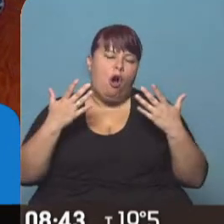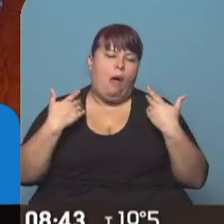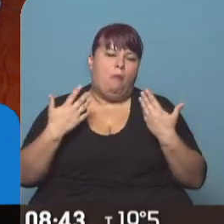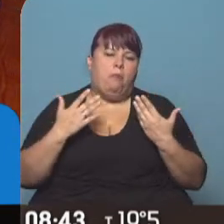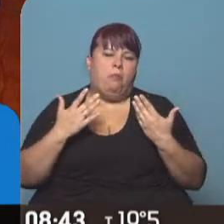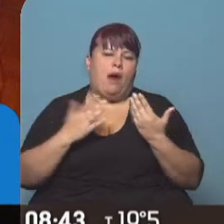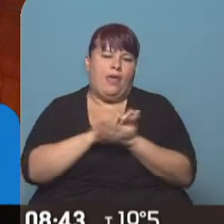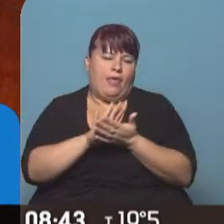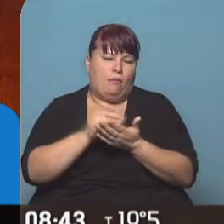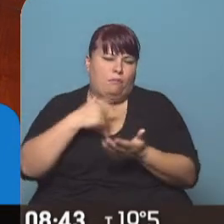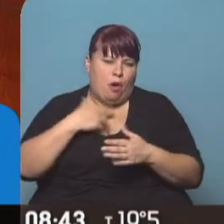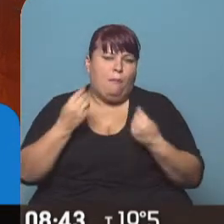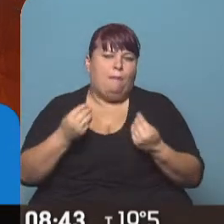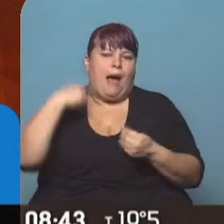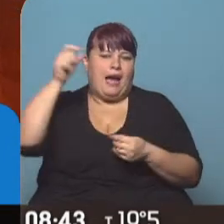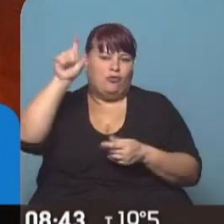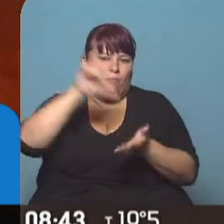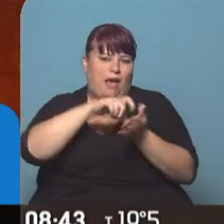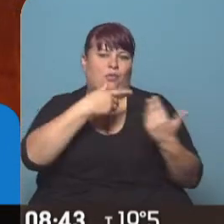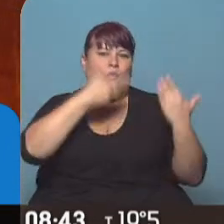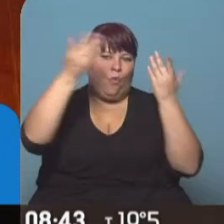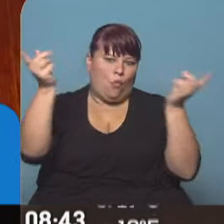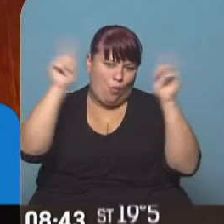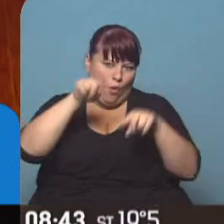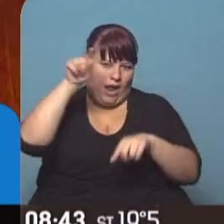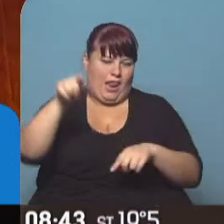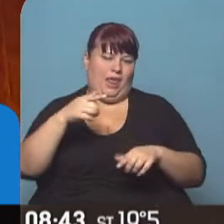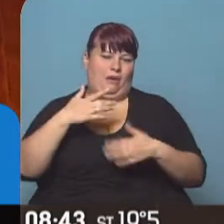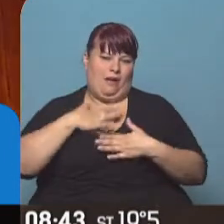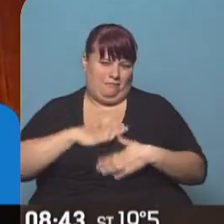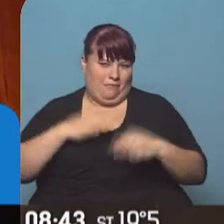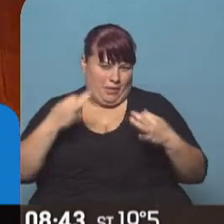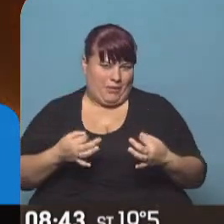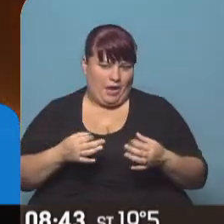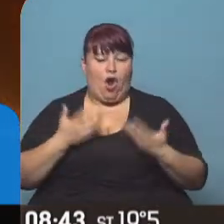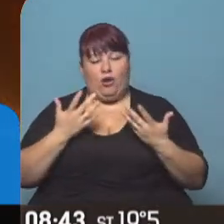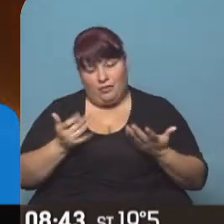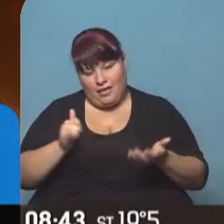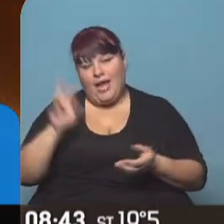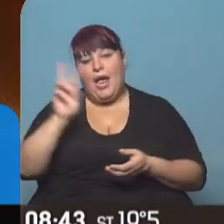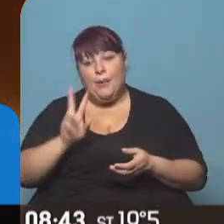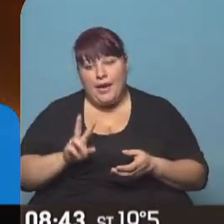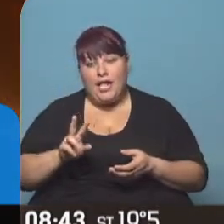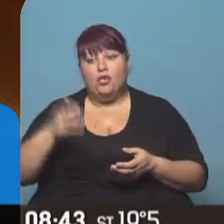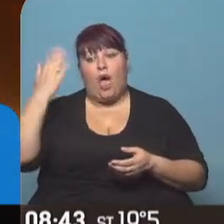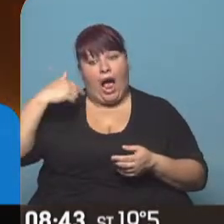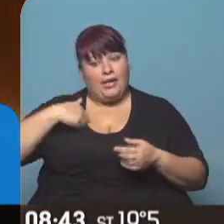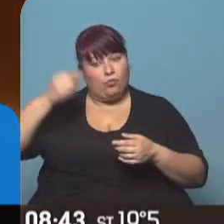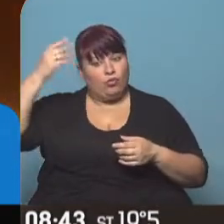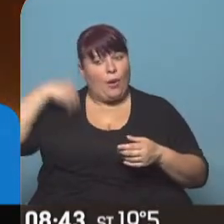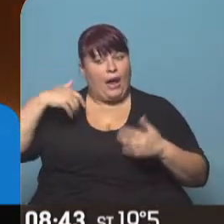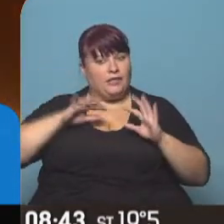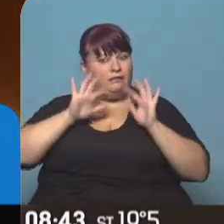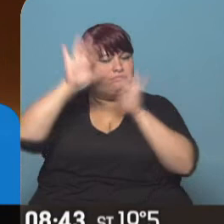hacer lo propio para que en sus propios países pues en su propio país puedan estar bien si osea venezuela nos recibió a muchos argentinos